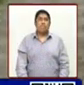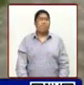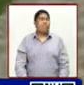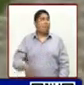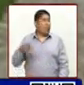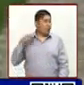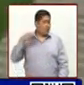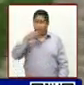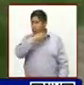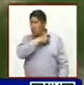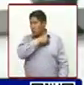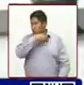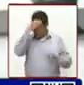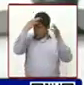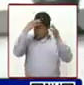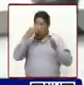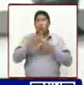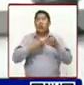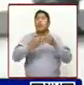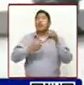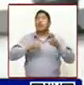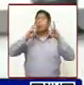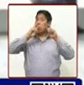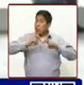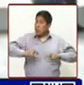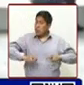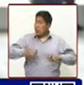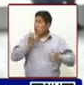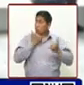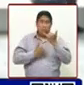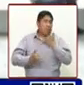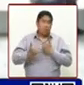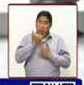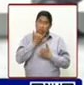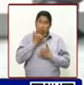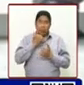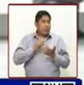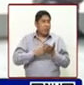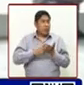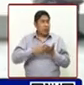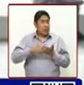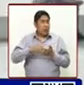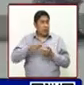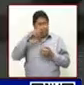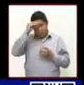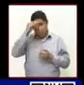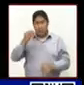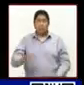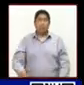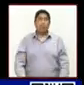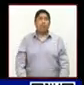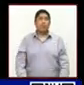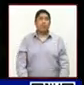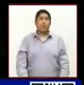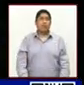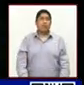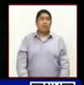Vamos a continuar con las investigaciones para dar con el paradero de estos secuestradores.